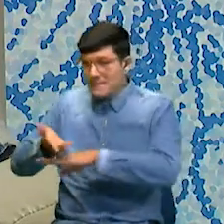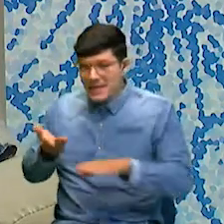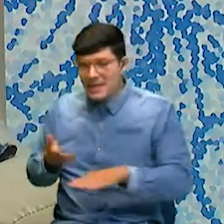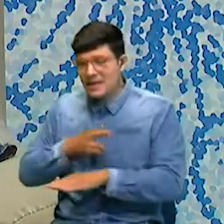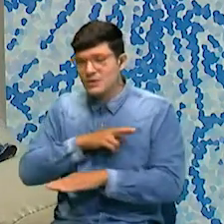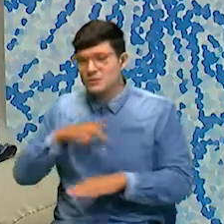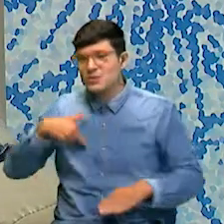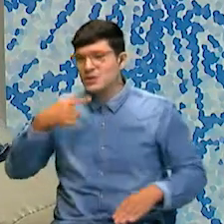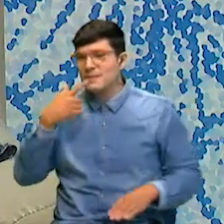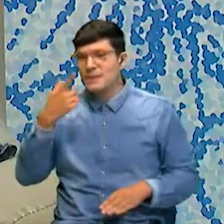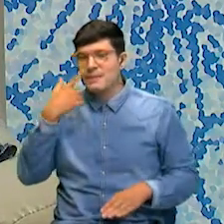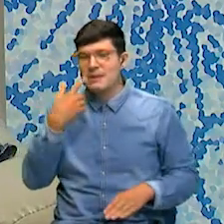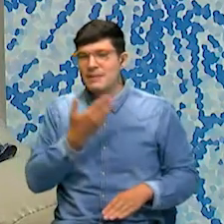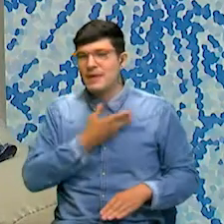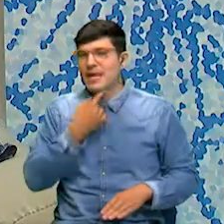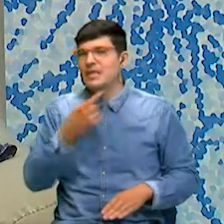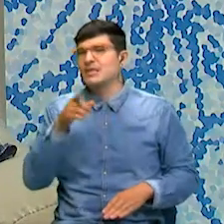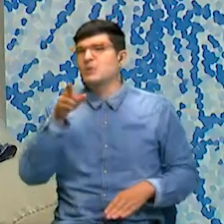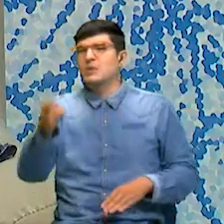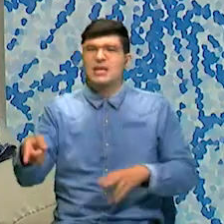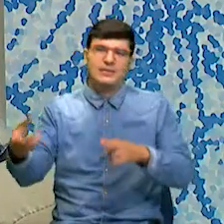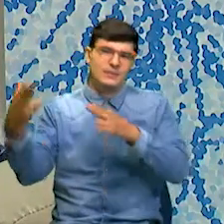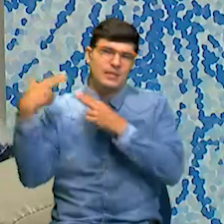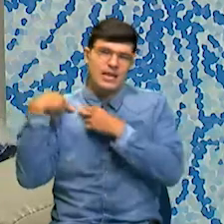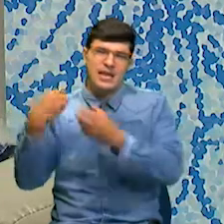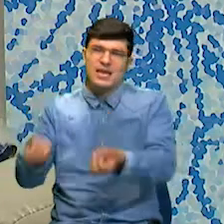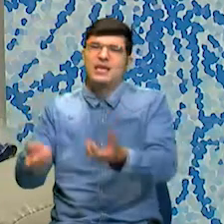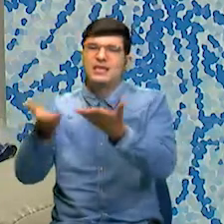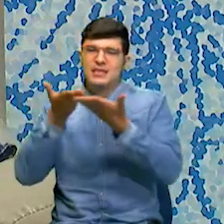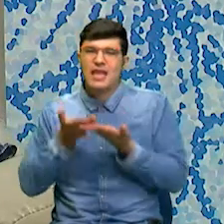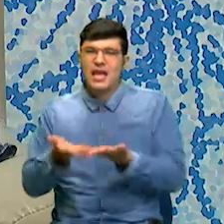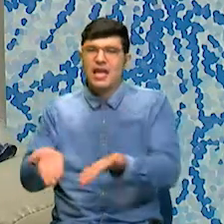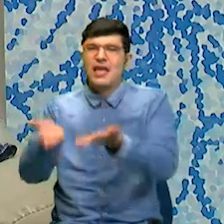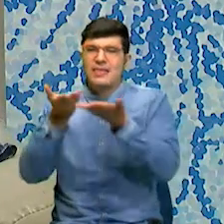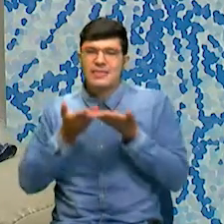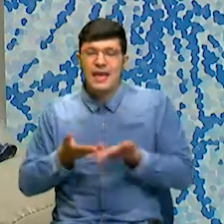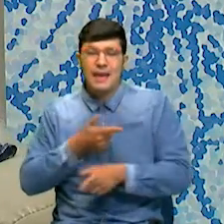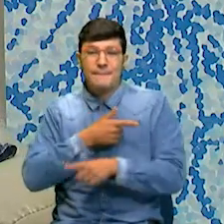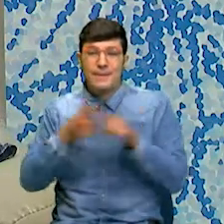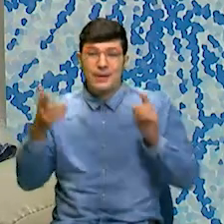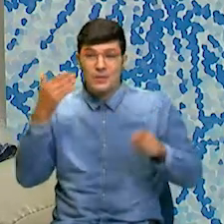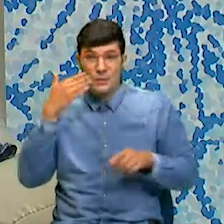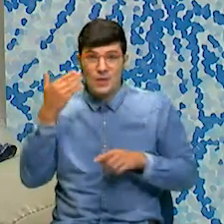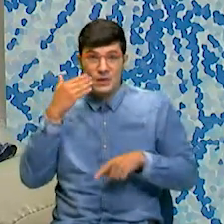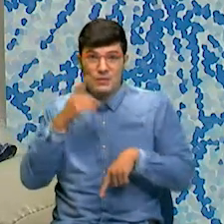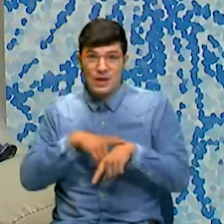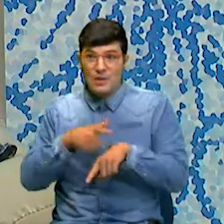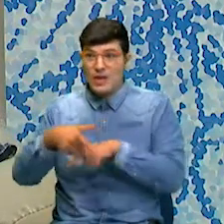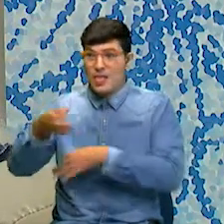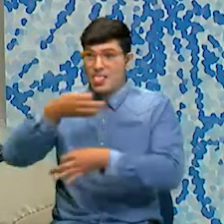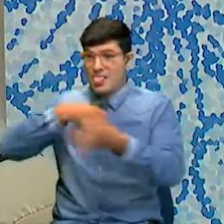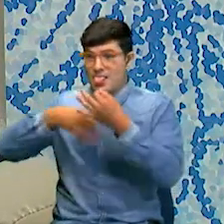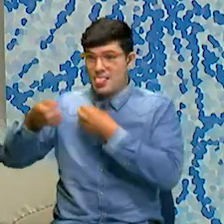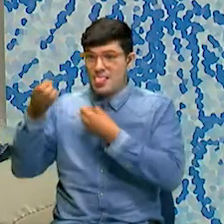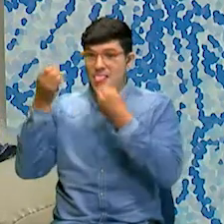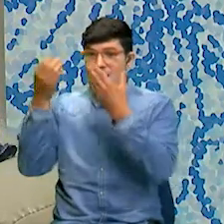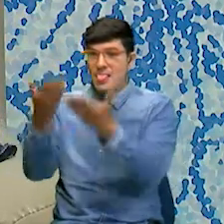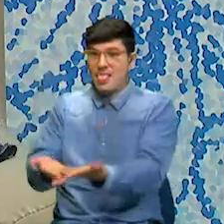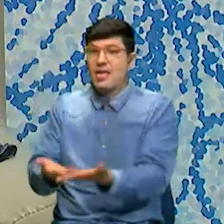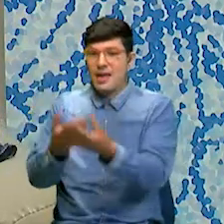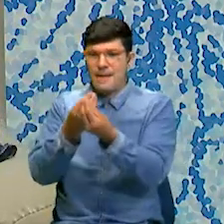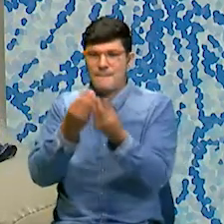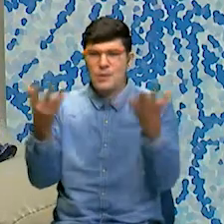a los padres que tienen obligaciones, que nos deben dar, pero cuando llega la hora de retribuir, a muchas